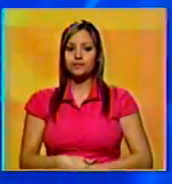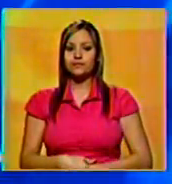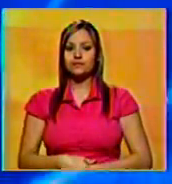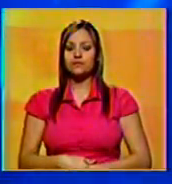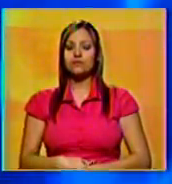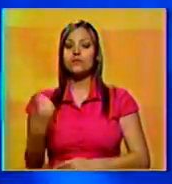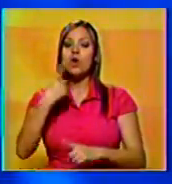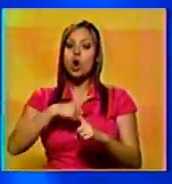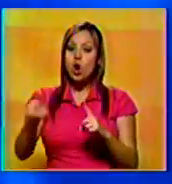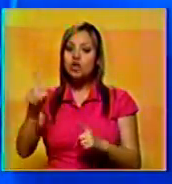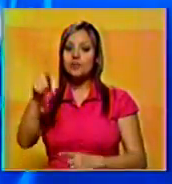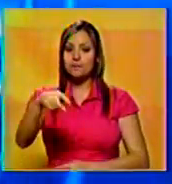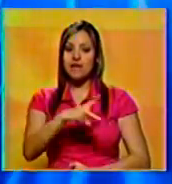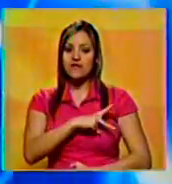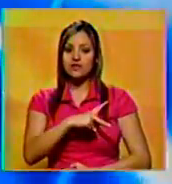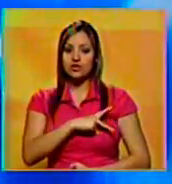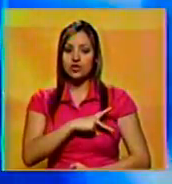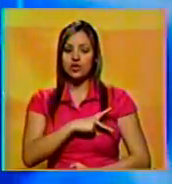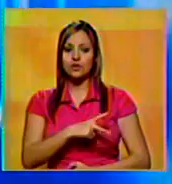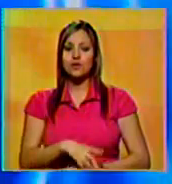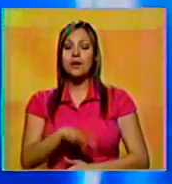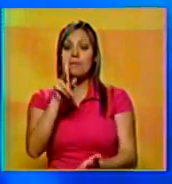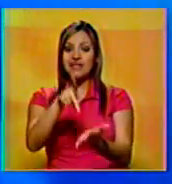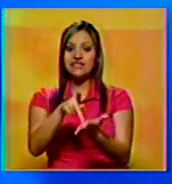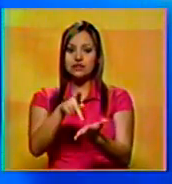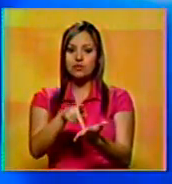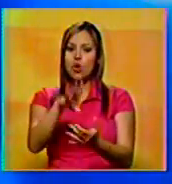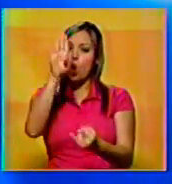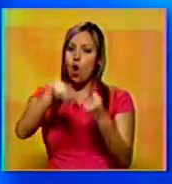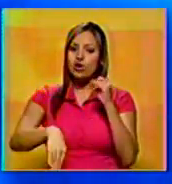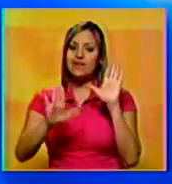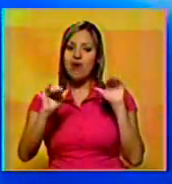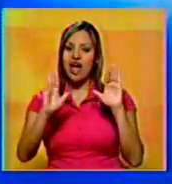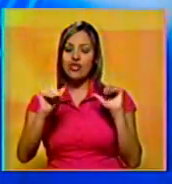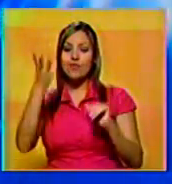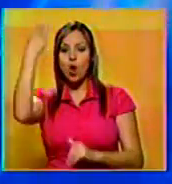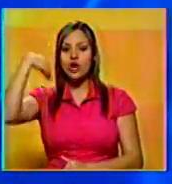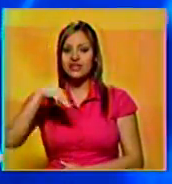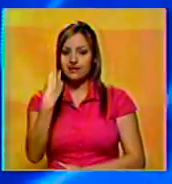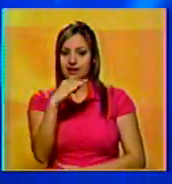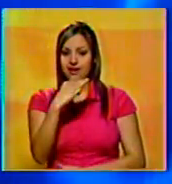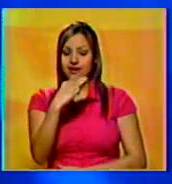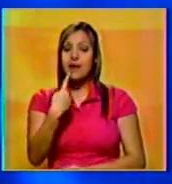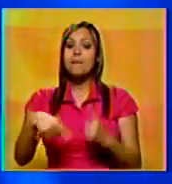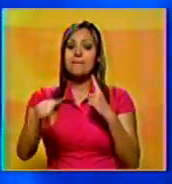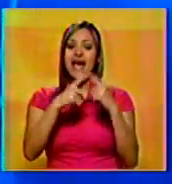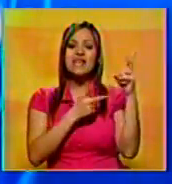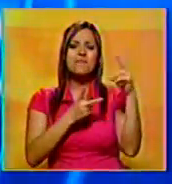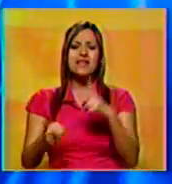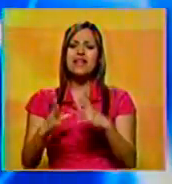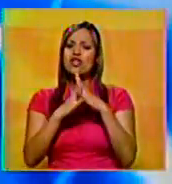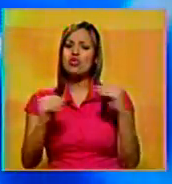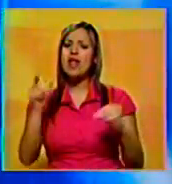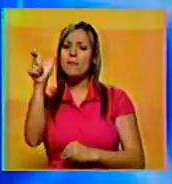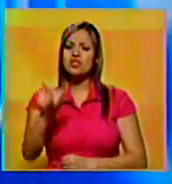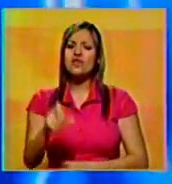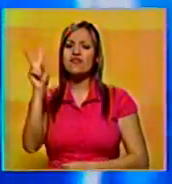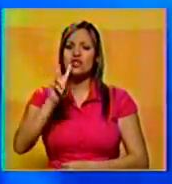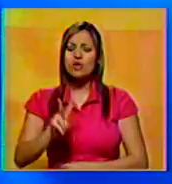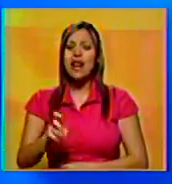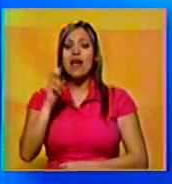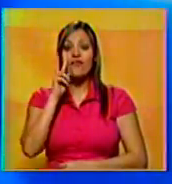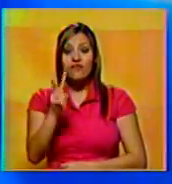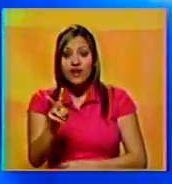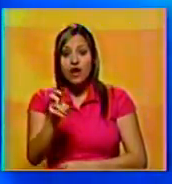nuestros queridos ejecutivos de Venevisión también se hizo presente para el último adiós de Mónica Spear y además invitar a todos los venezolanos a ver